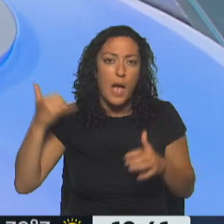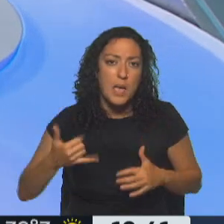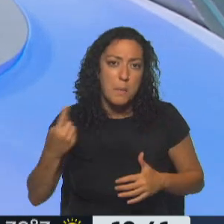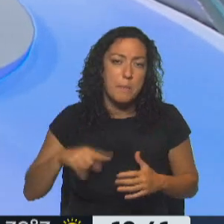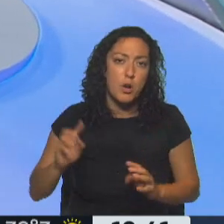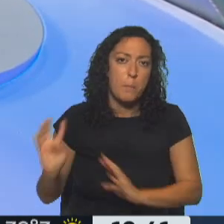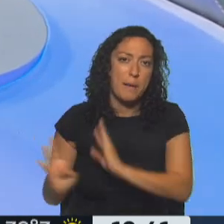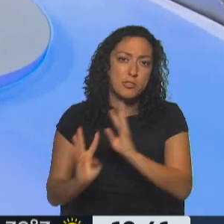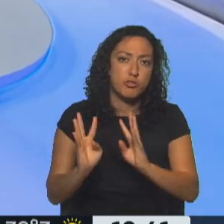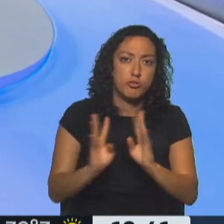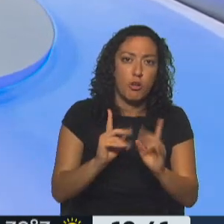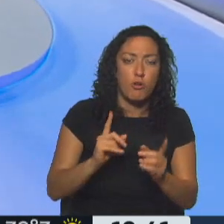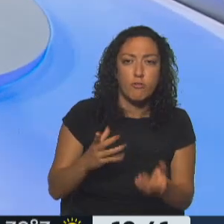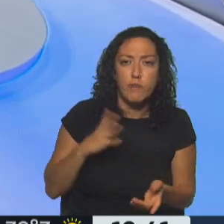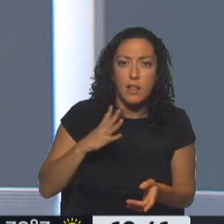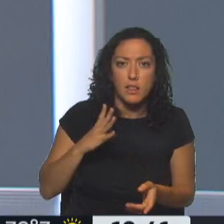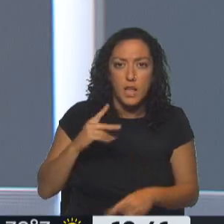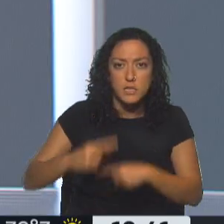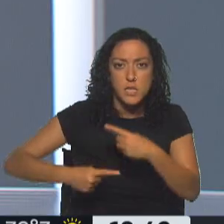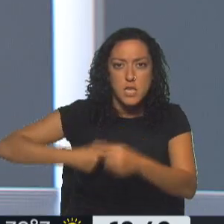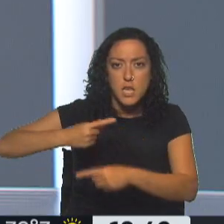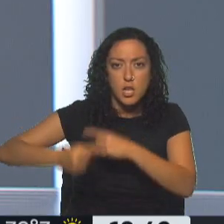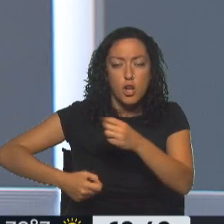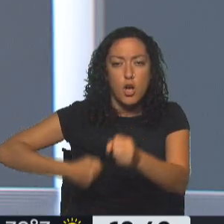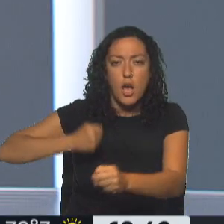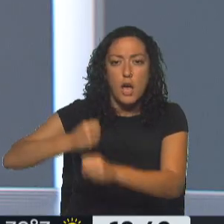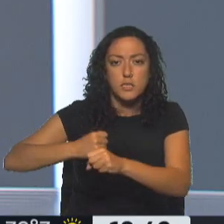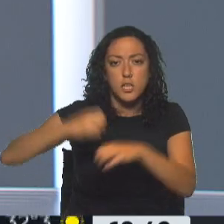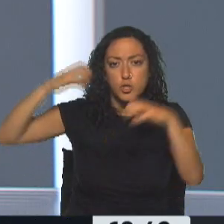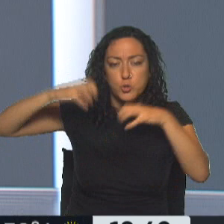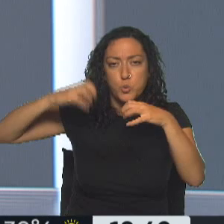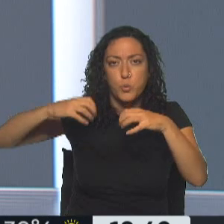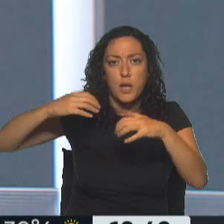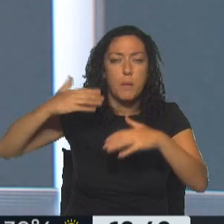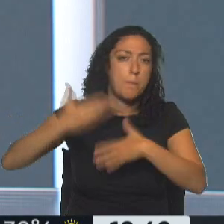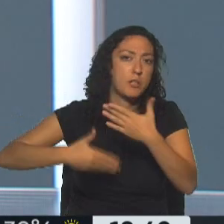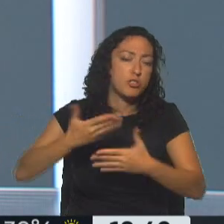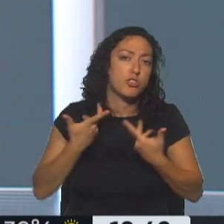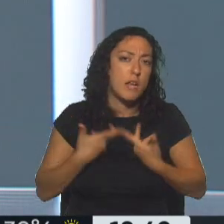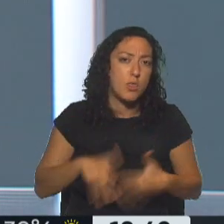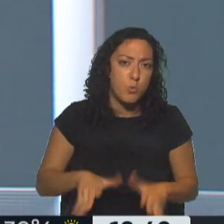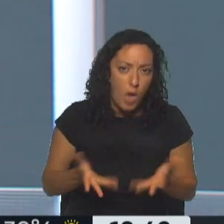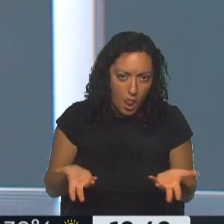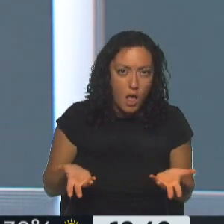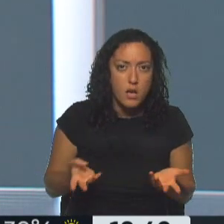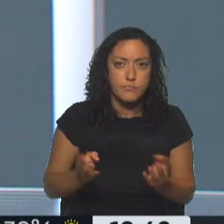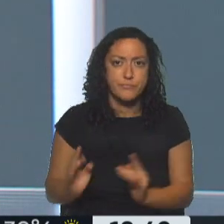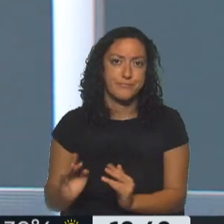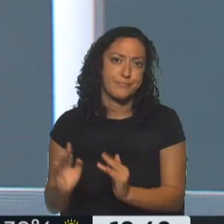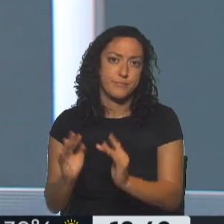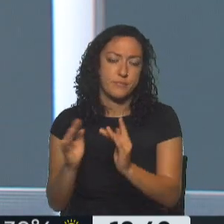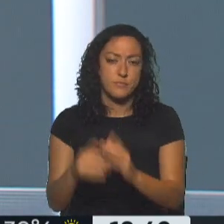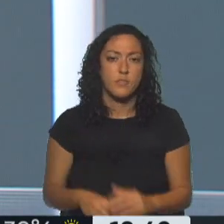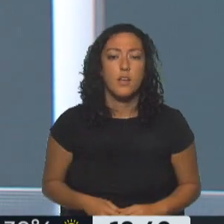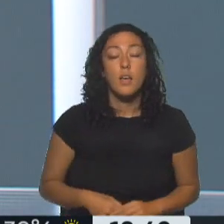hay que esperar es todo un ciclo y cuando llegan las lluvias hay un proceso natural de retención de Hacienda yo creo que no ha llegado